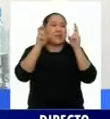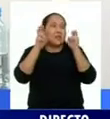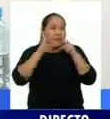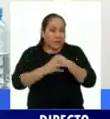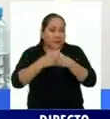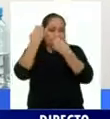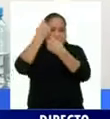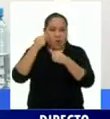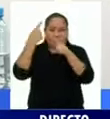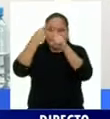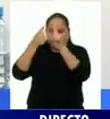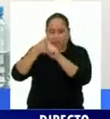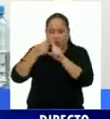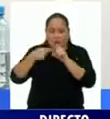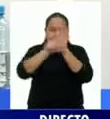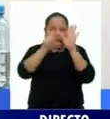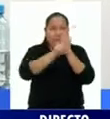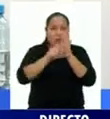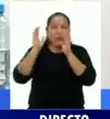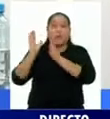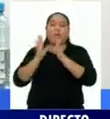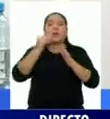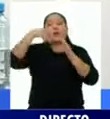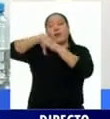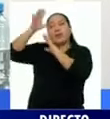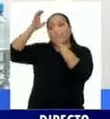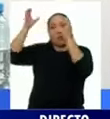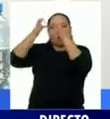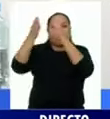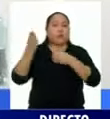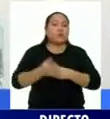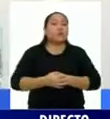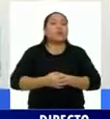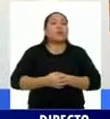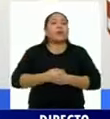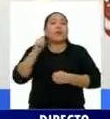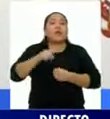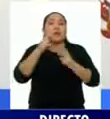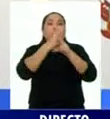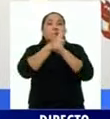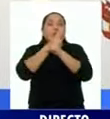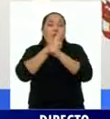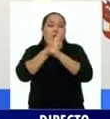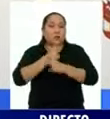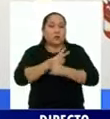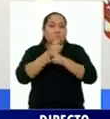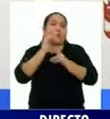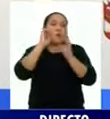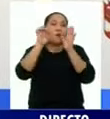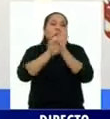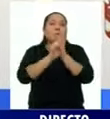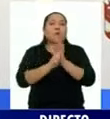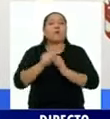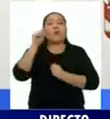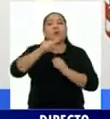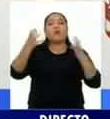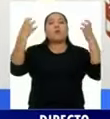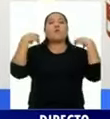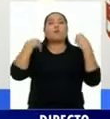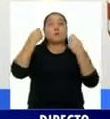distintas leyes elaboradas en el Congreso de la República. En Estados Unidos, por ejemplo, hay una